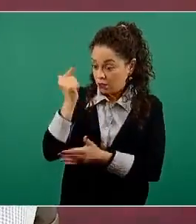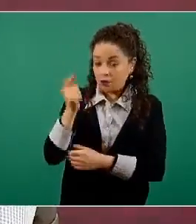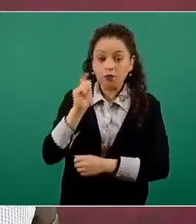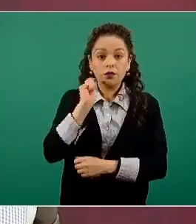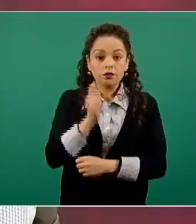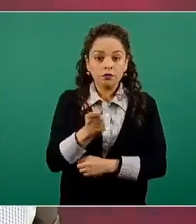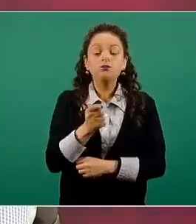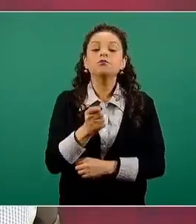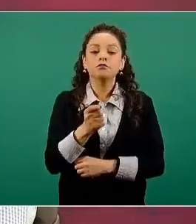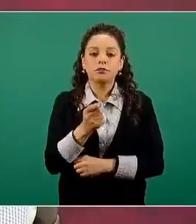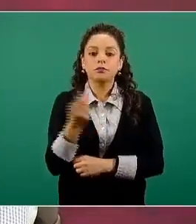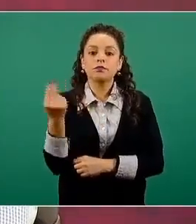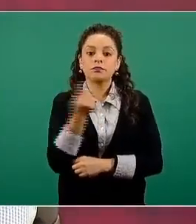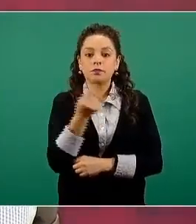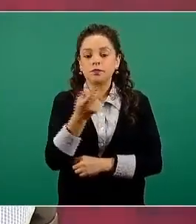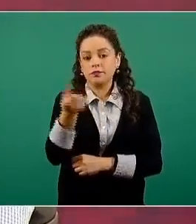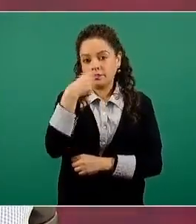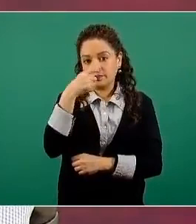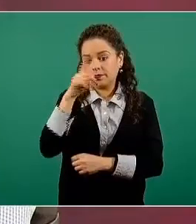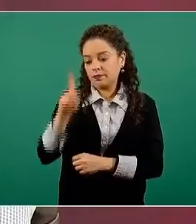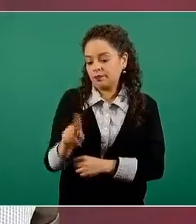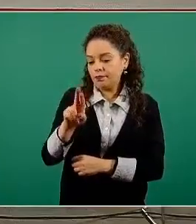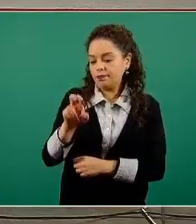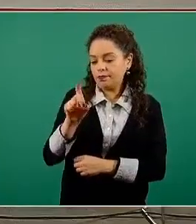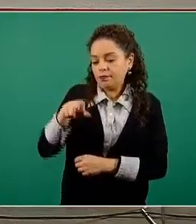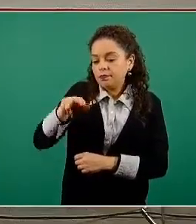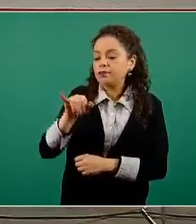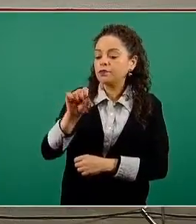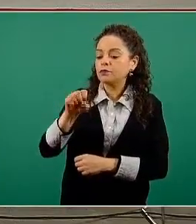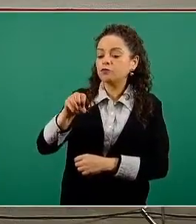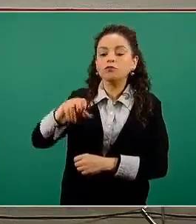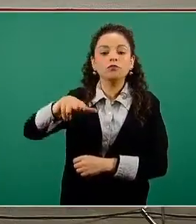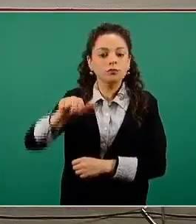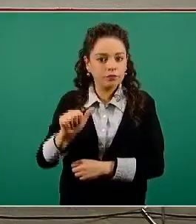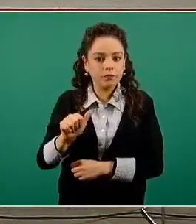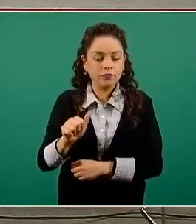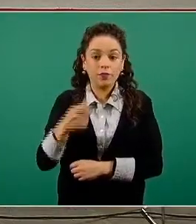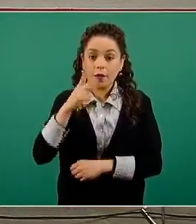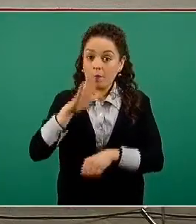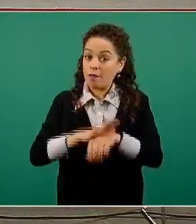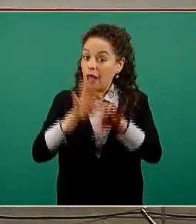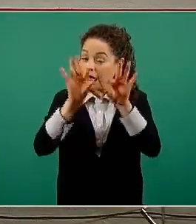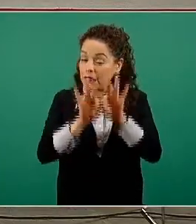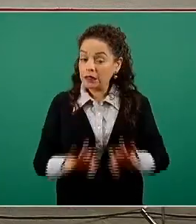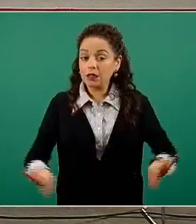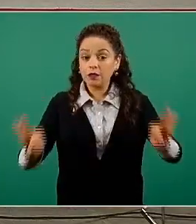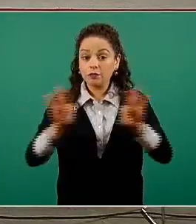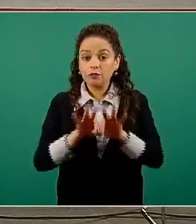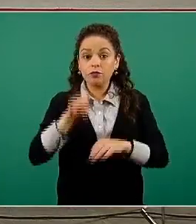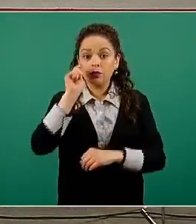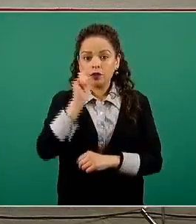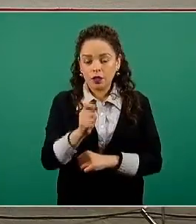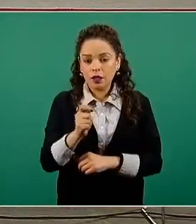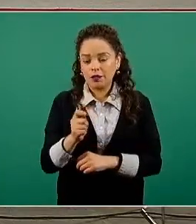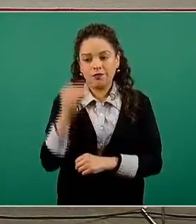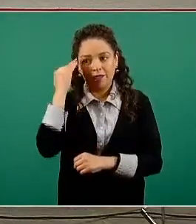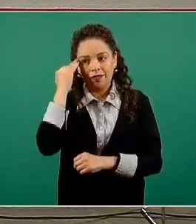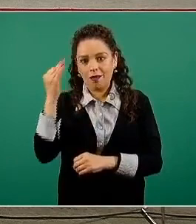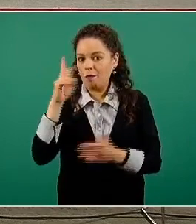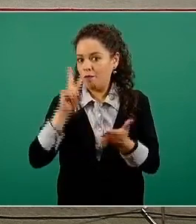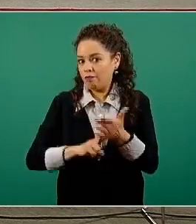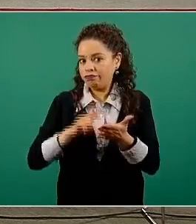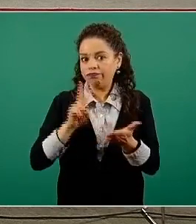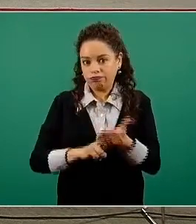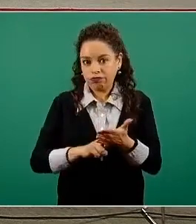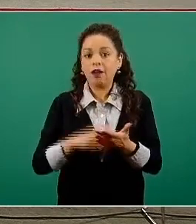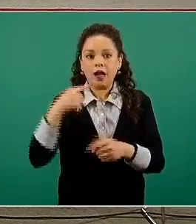con las dosis adecuadas de prednisona, pero más importante, tiempo valioso de que un profesional de la salud, un especialista,